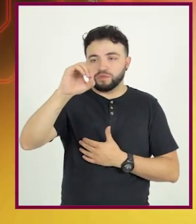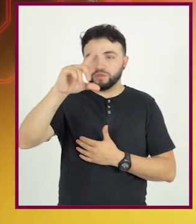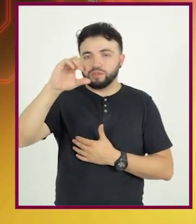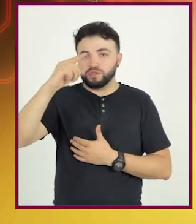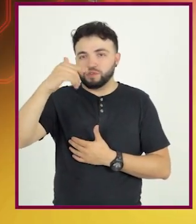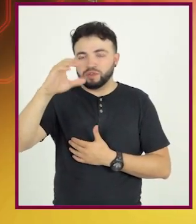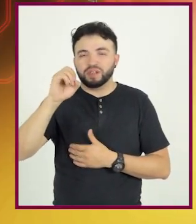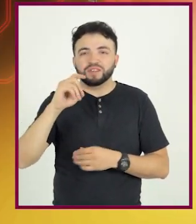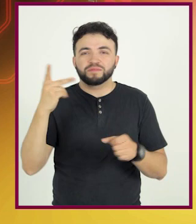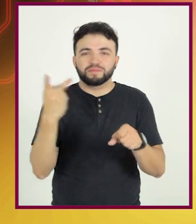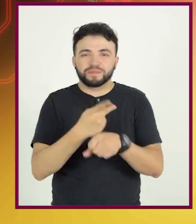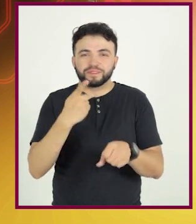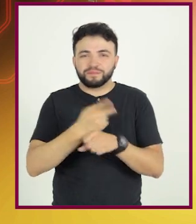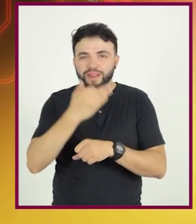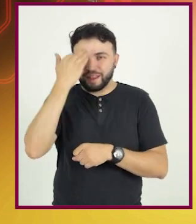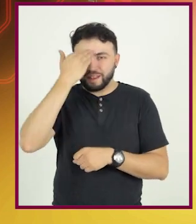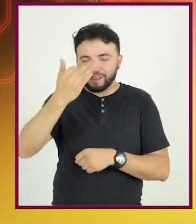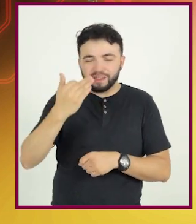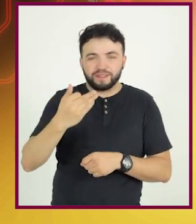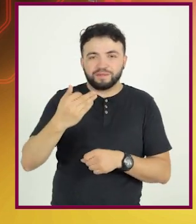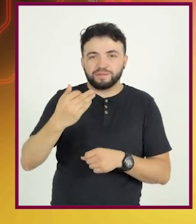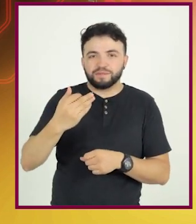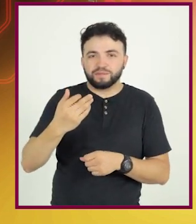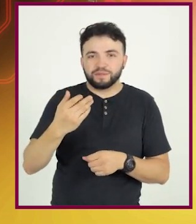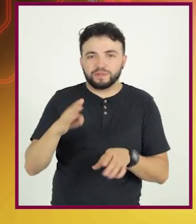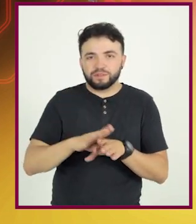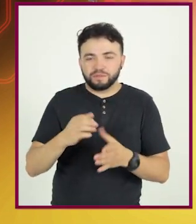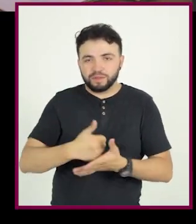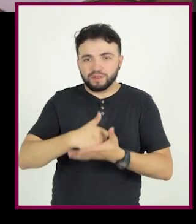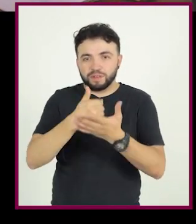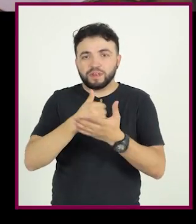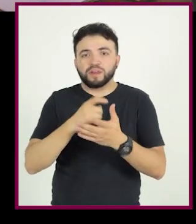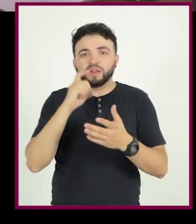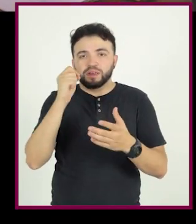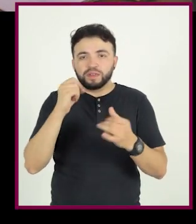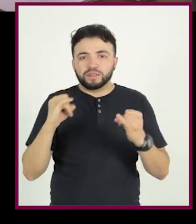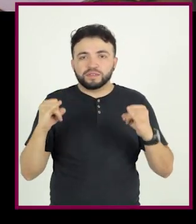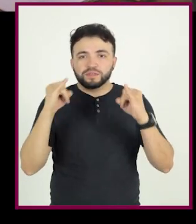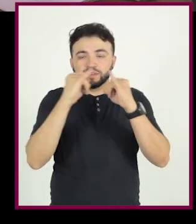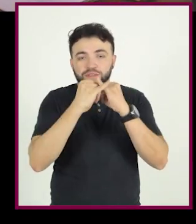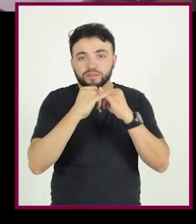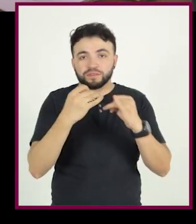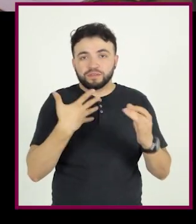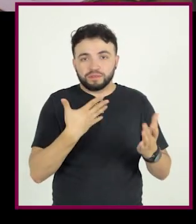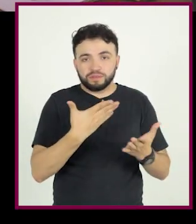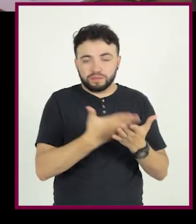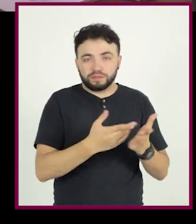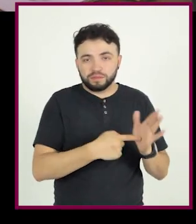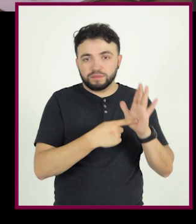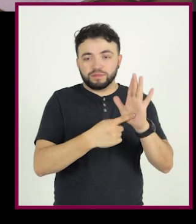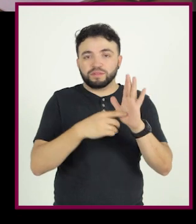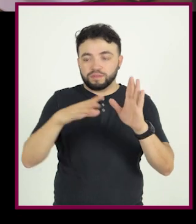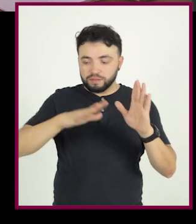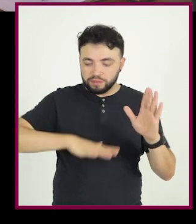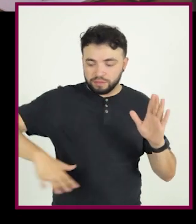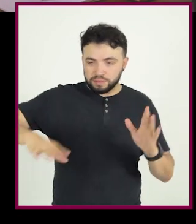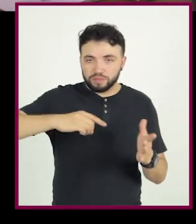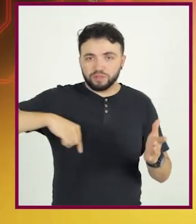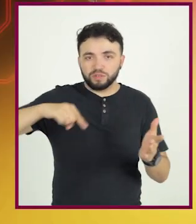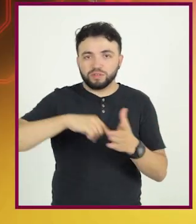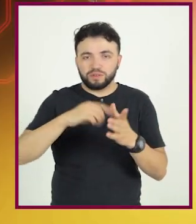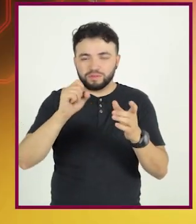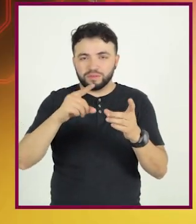La cronología de los hechos, la organización de las sociedades, las instituciones presentes en una u otra